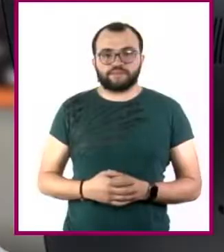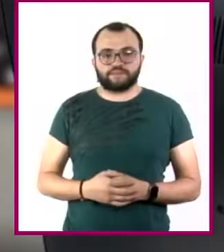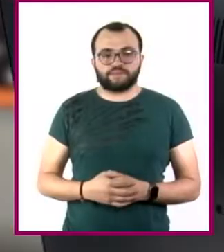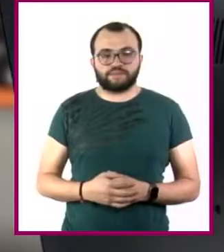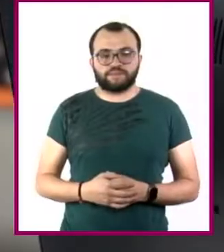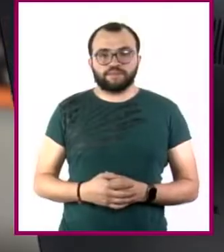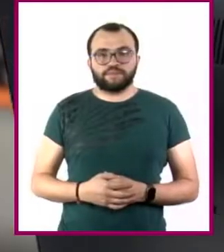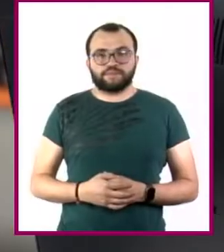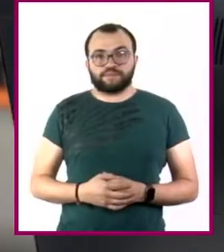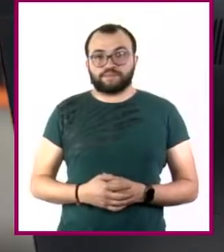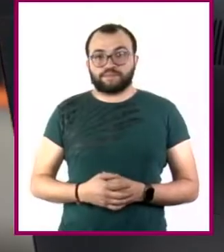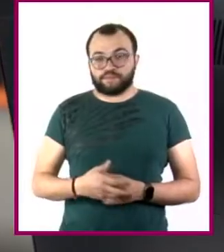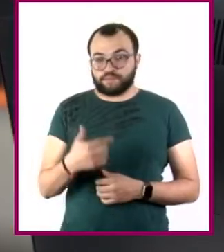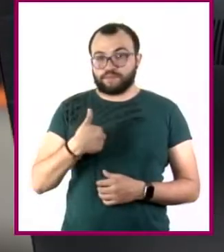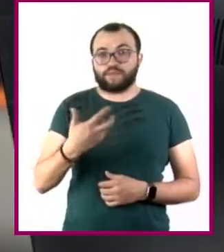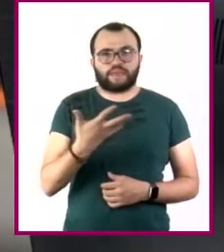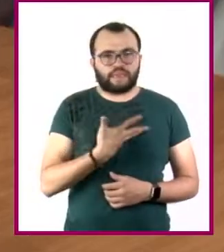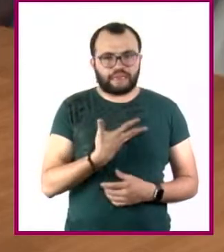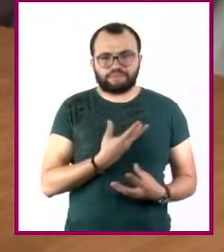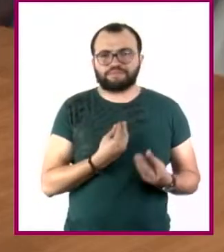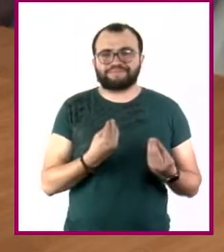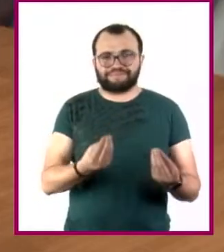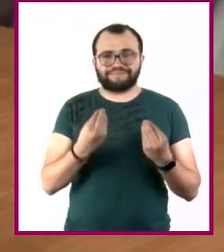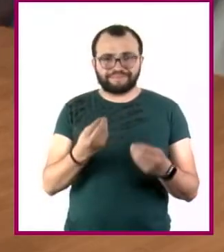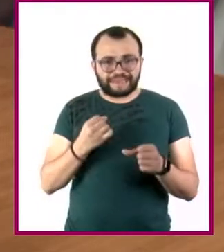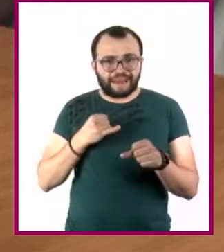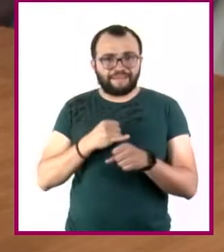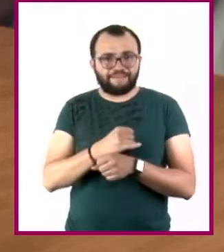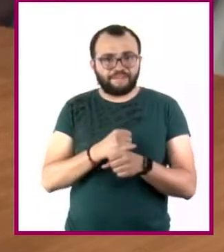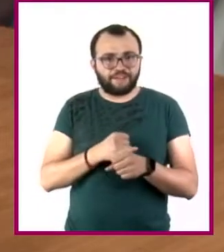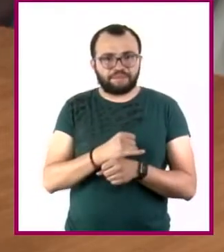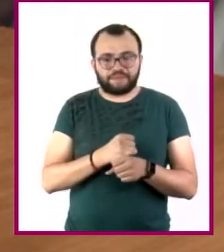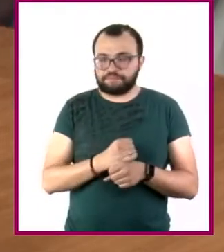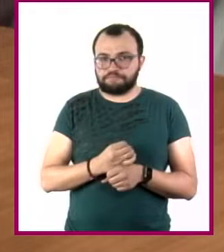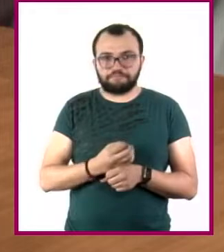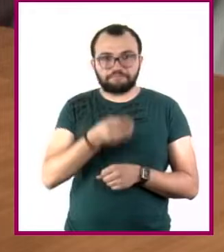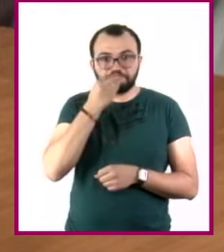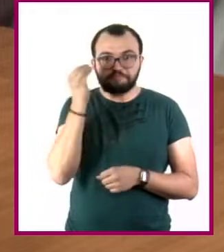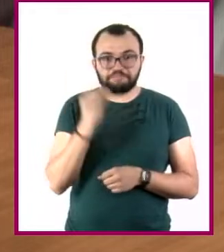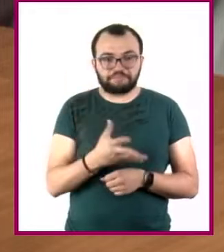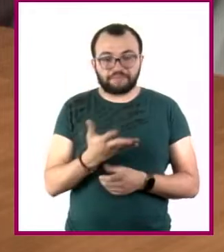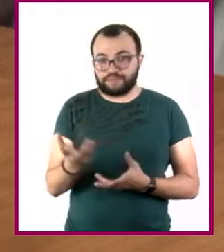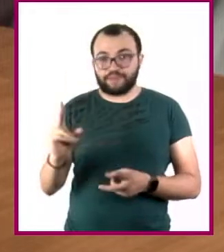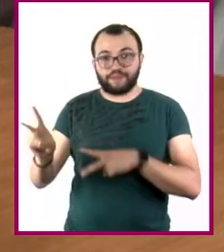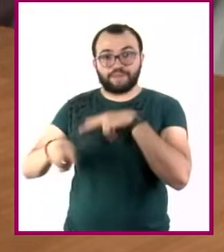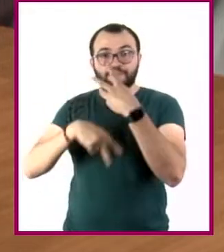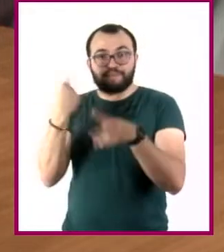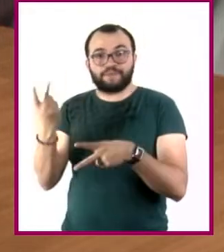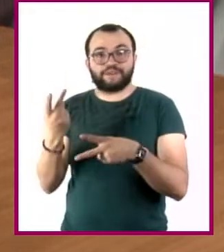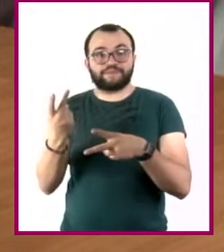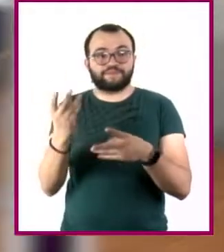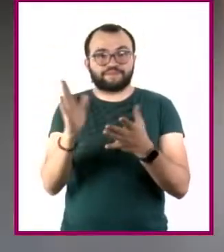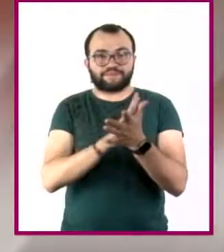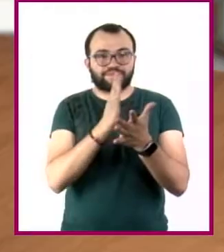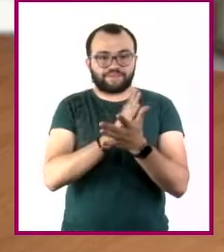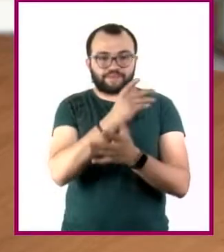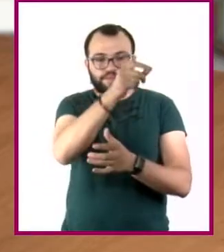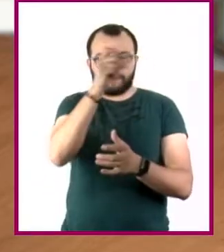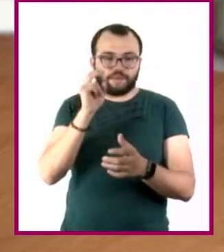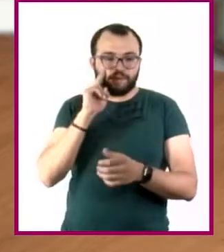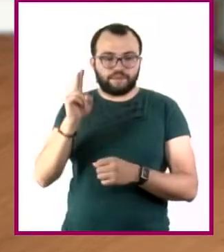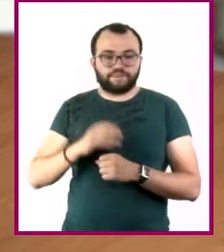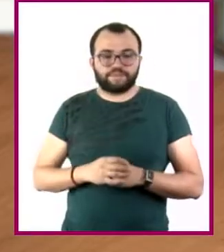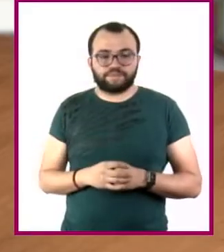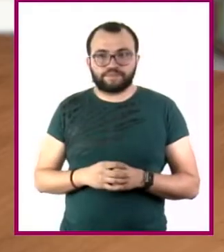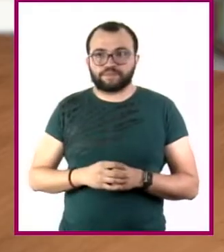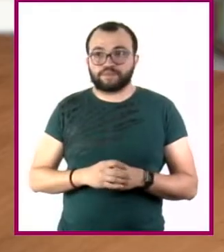Tengo mucha y buena información. ¡Estupendo! Ahora vayamos a la biblioteca.